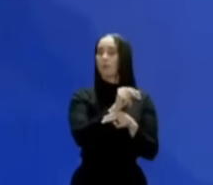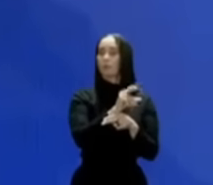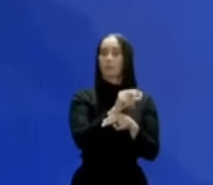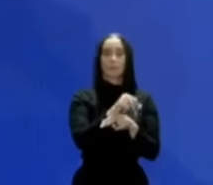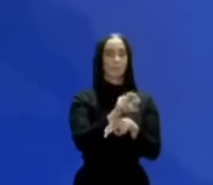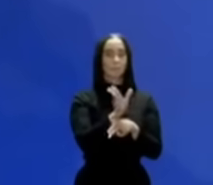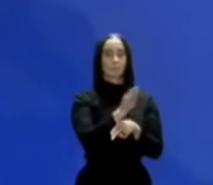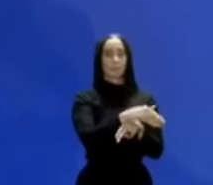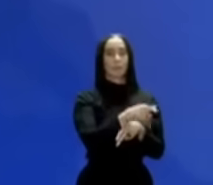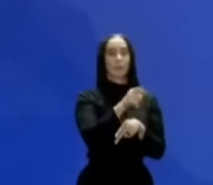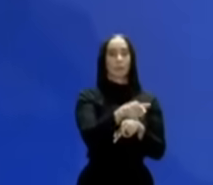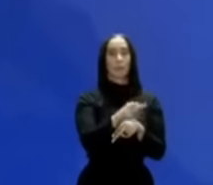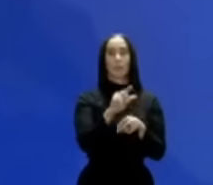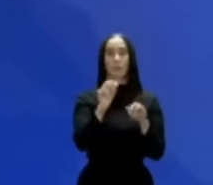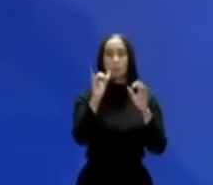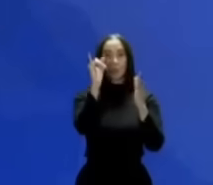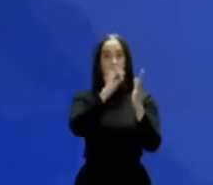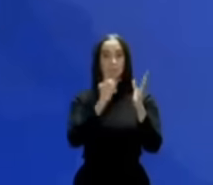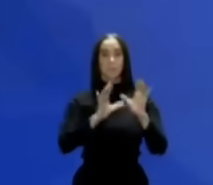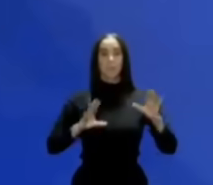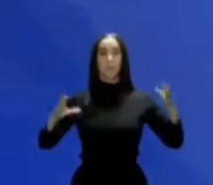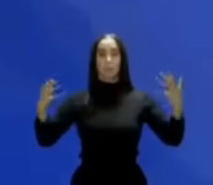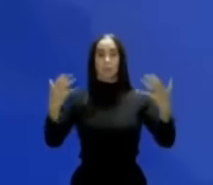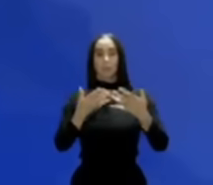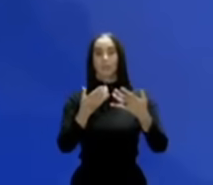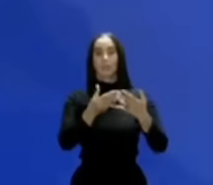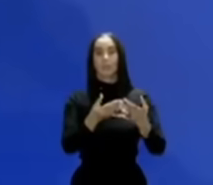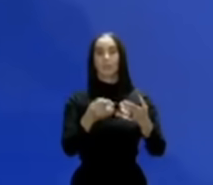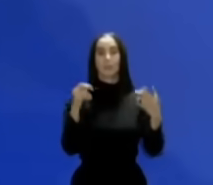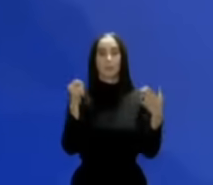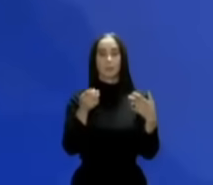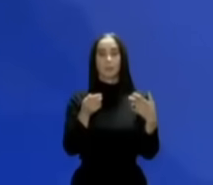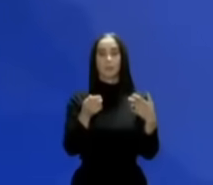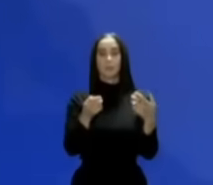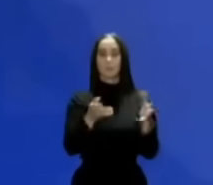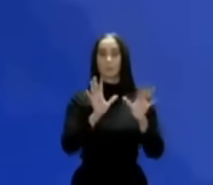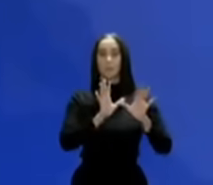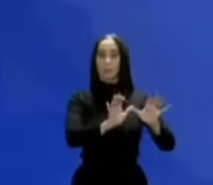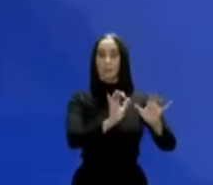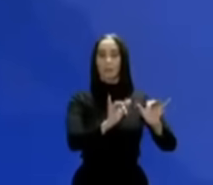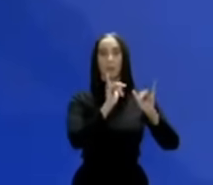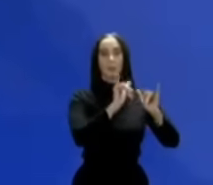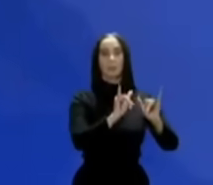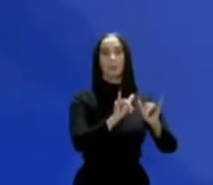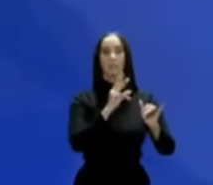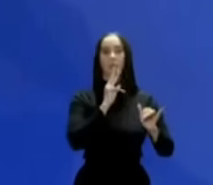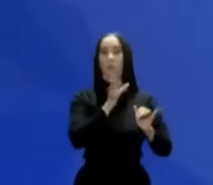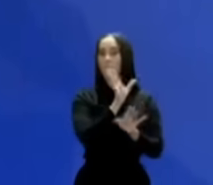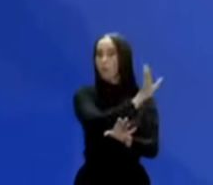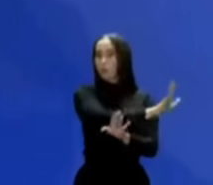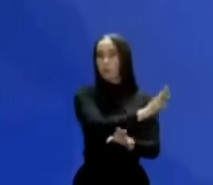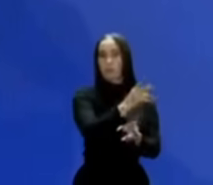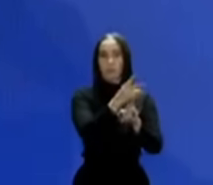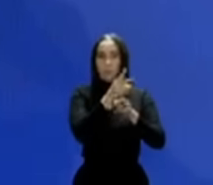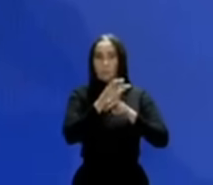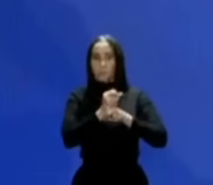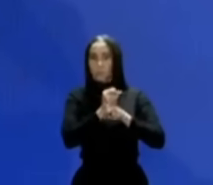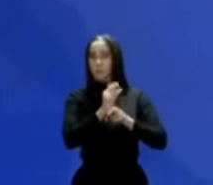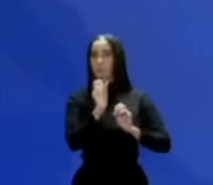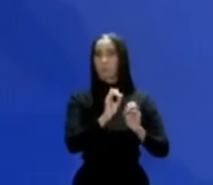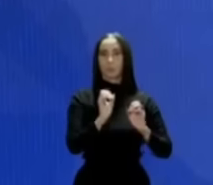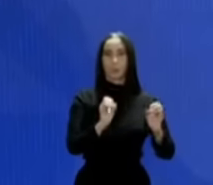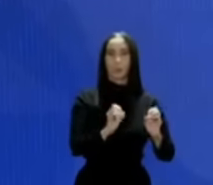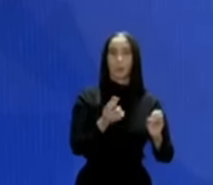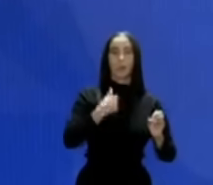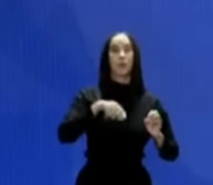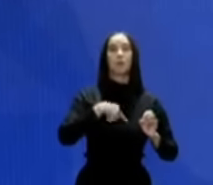solamente va a ser para el diseño que tenemos es solo para generación, dejándole la misma cantidad de agua que tiene Haití,